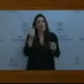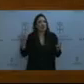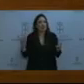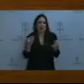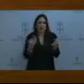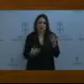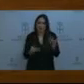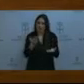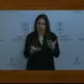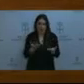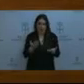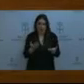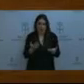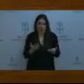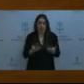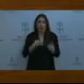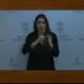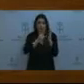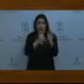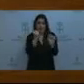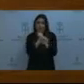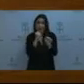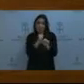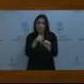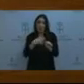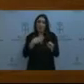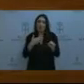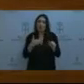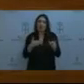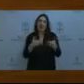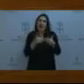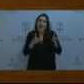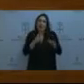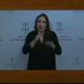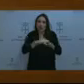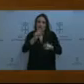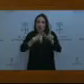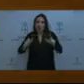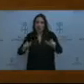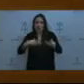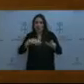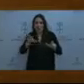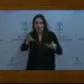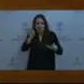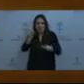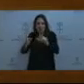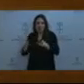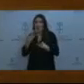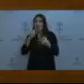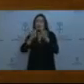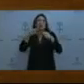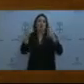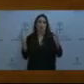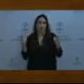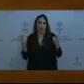la posibilidad de abrir estos planes de empleo a nuevos empleadores. Y, para nosotros, nuevos empleadores pueden ser empresas públicas,